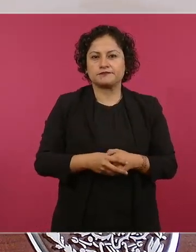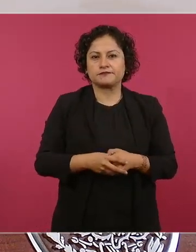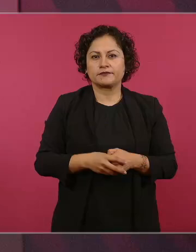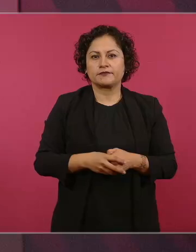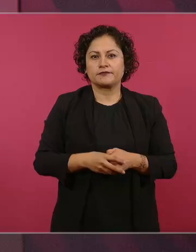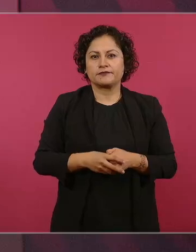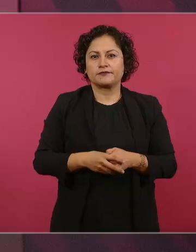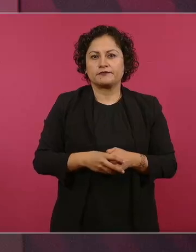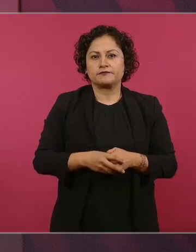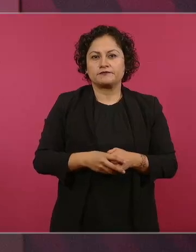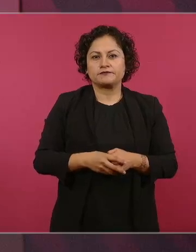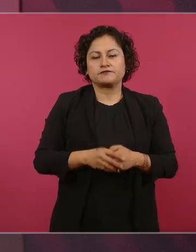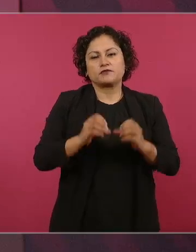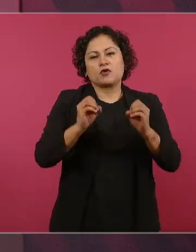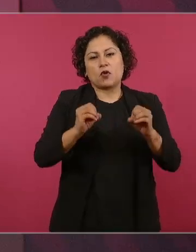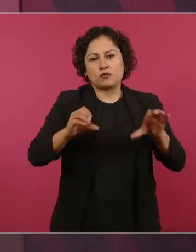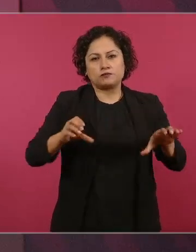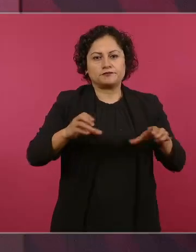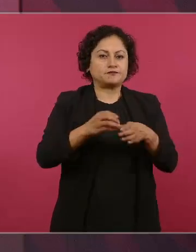es lo que se hace en el Congreso,